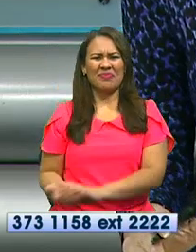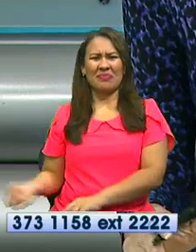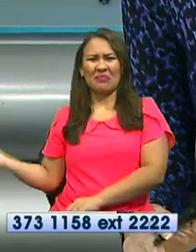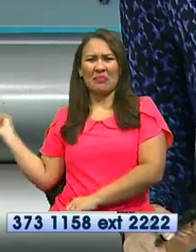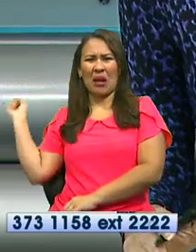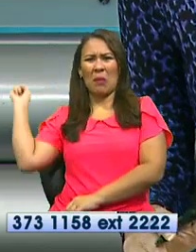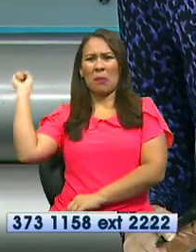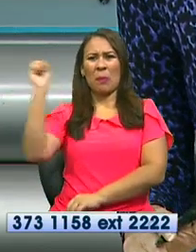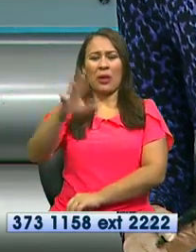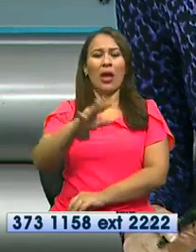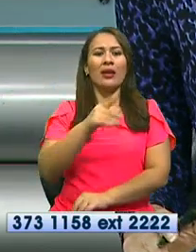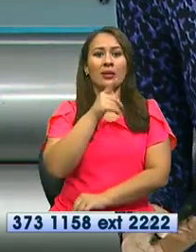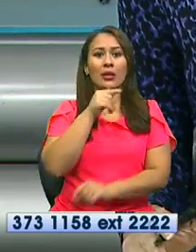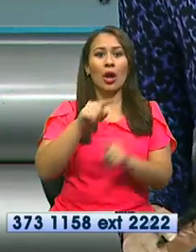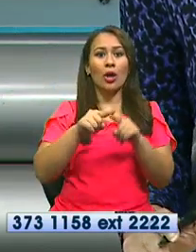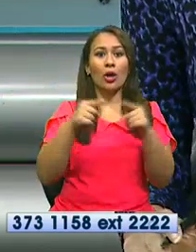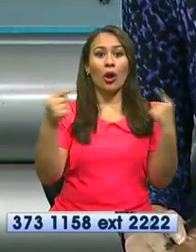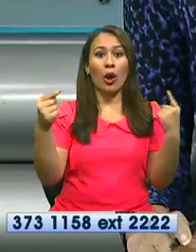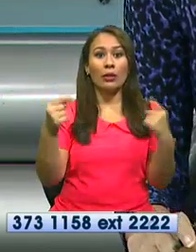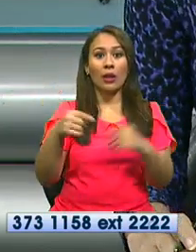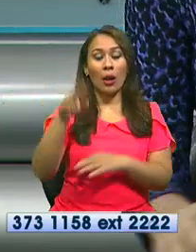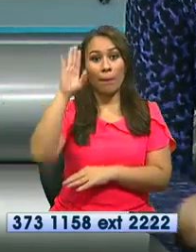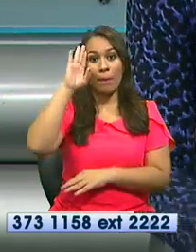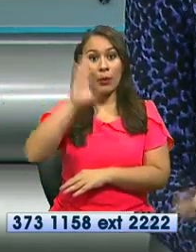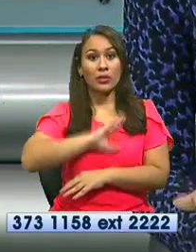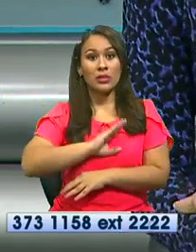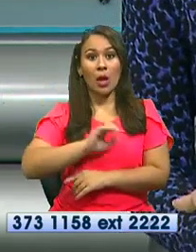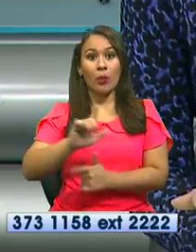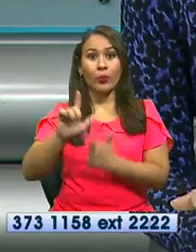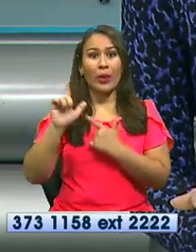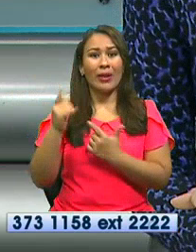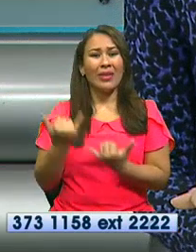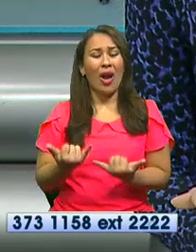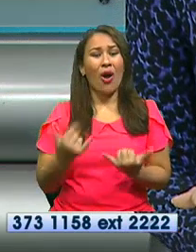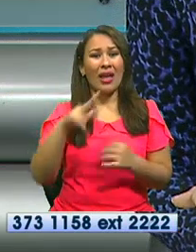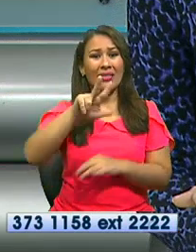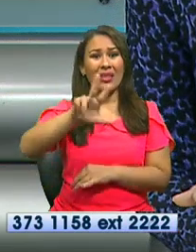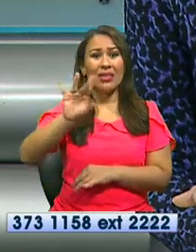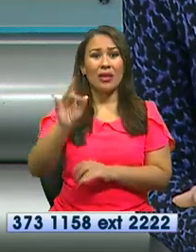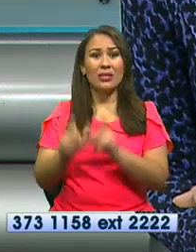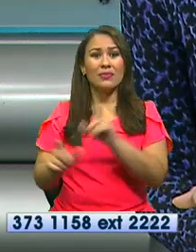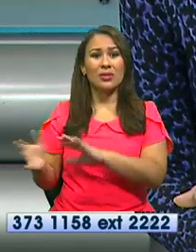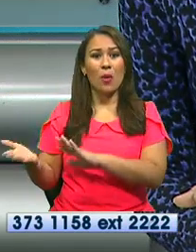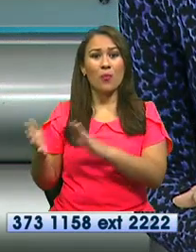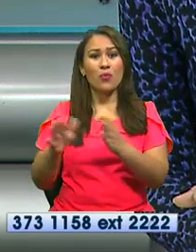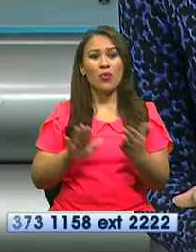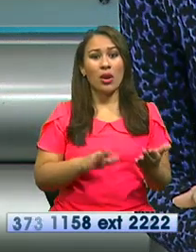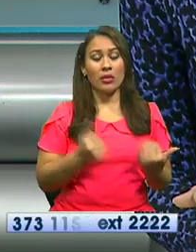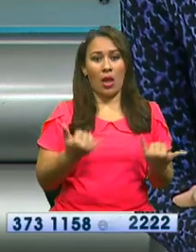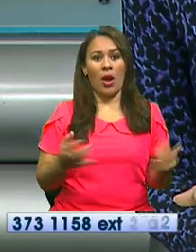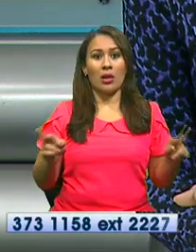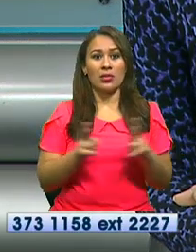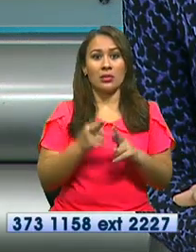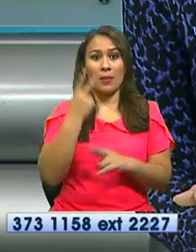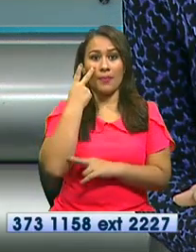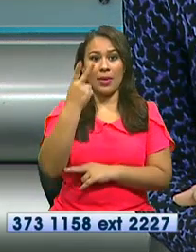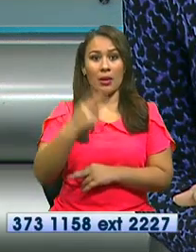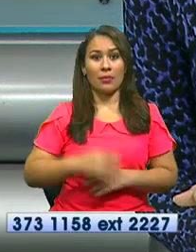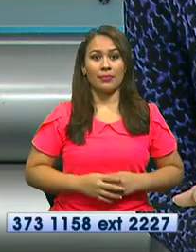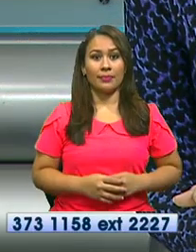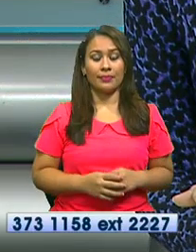contra policías o guardias. Las manifestaciones en el país dejan ya 38 muertos. Enseguida, un reporte de